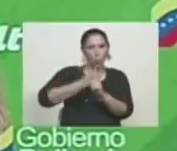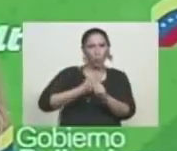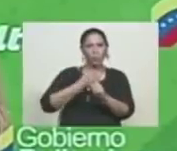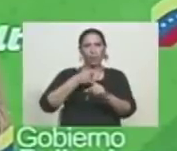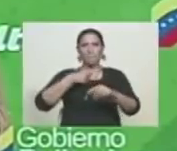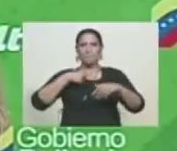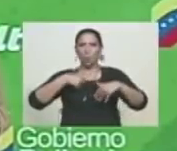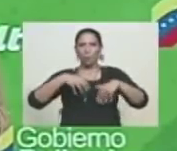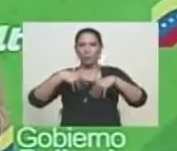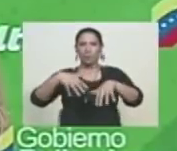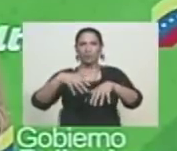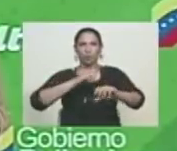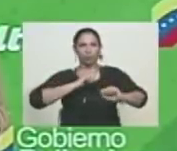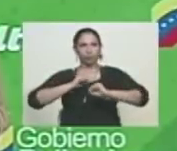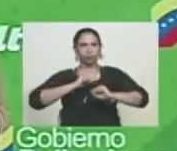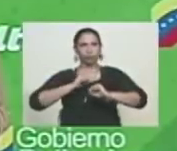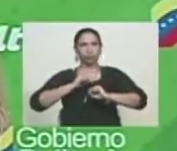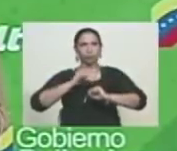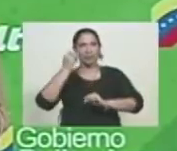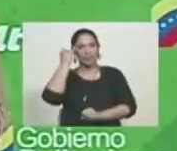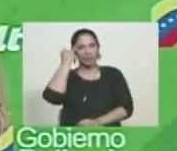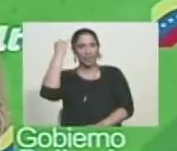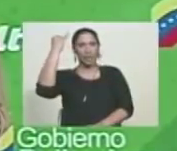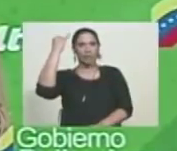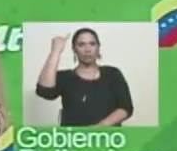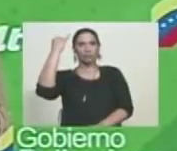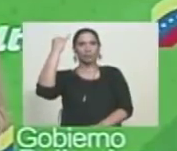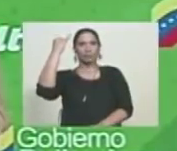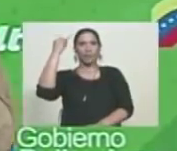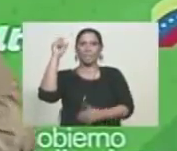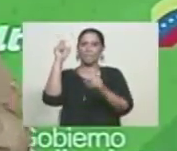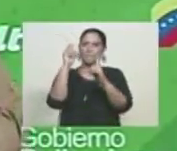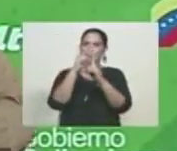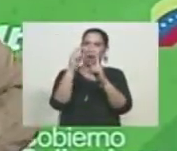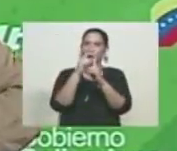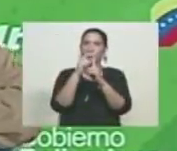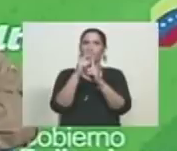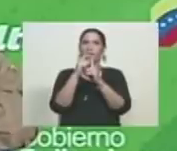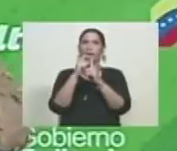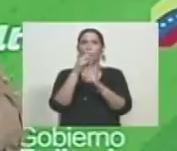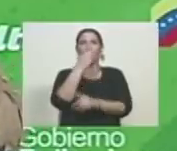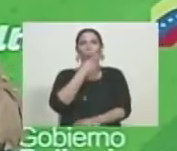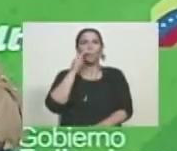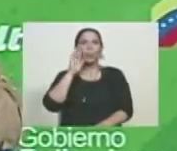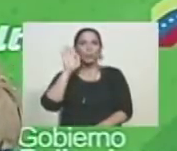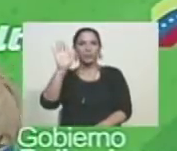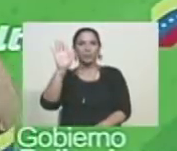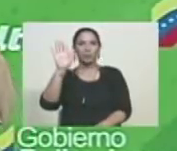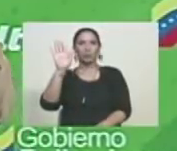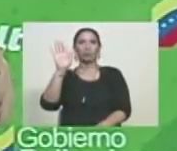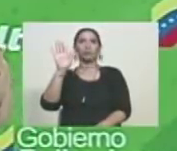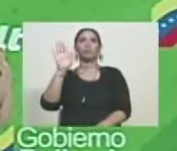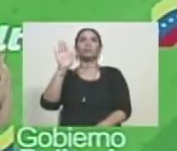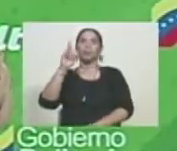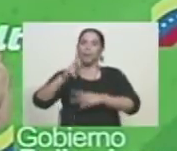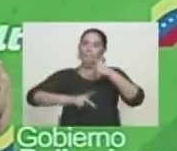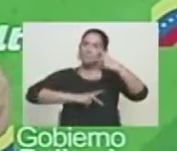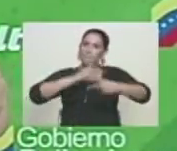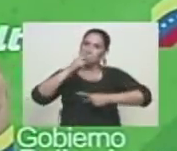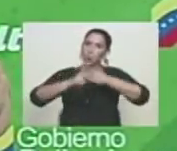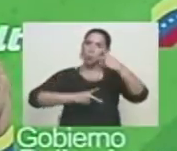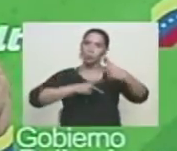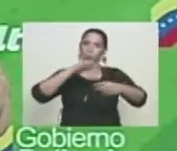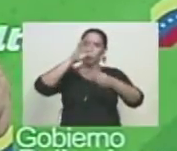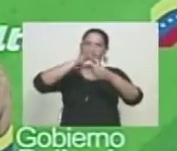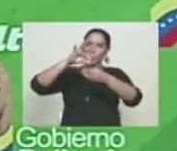movilización, la idea, la palabra, el compromiso y la producción, la